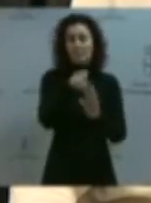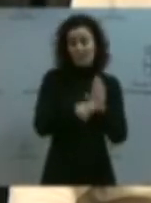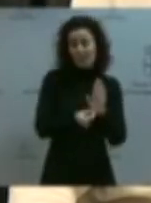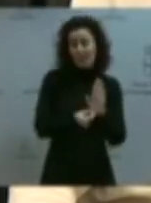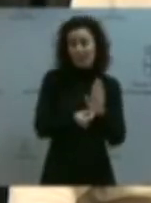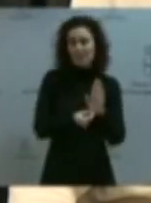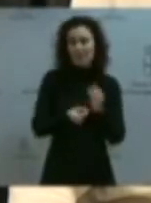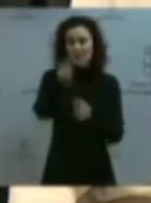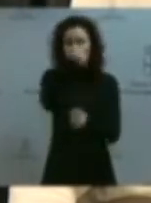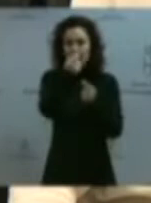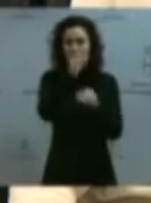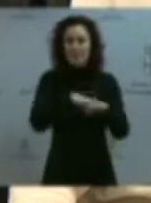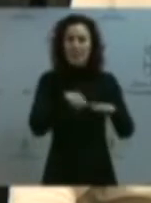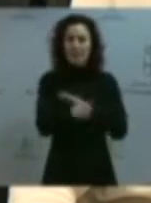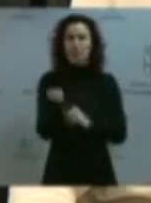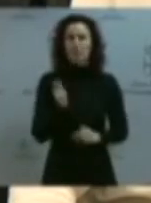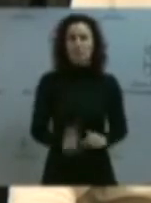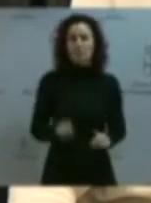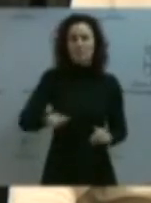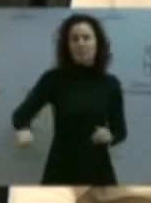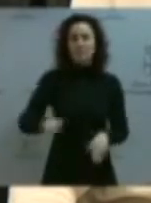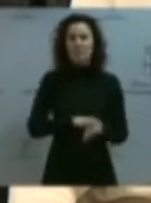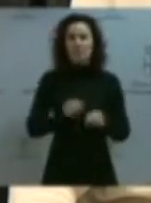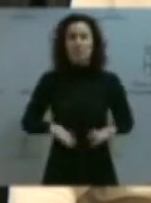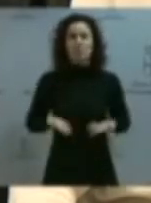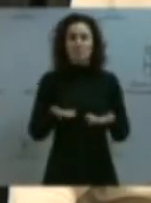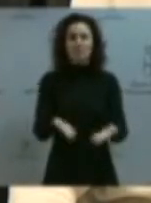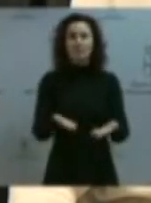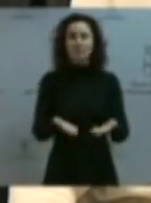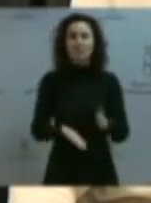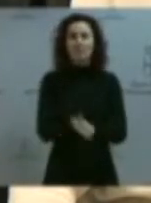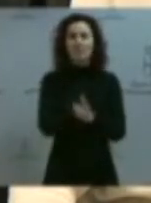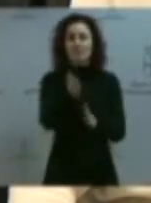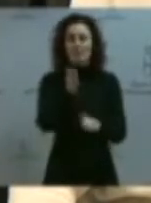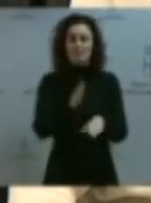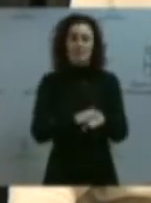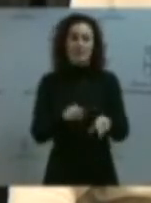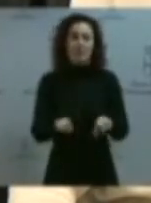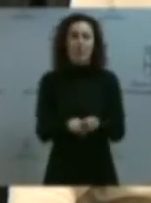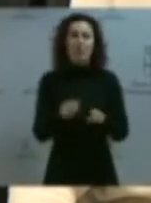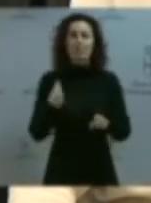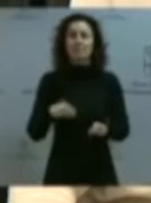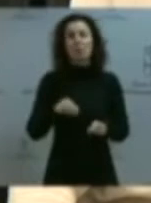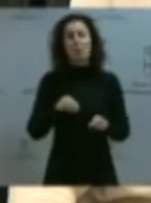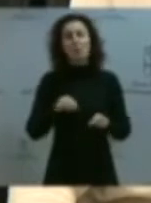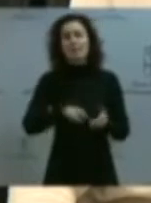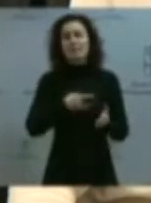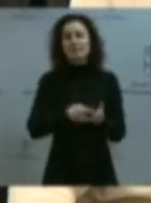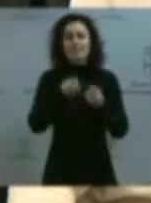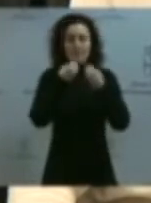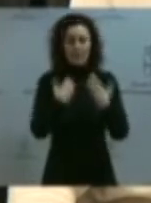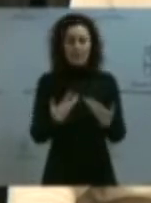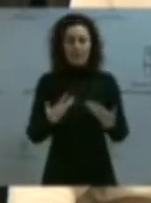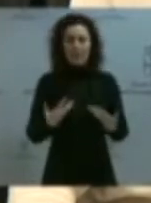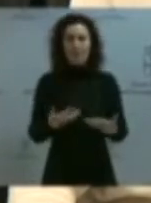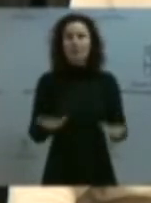asistencial, sobre todo las encaminadas a la optimización del rendimiento de todo el sistema, con la puesta en marcha de los programas especiales de demora quirúrgica